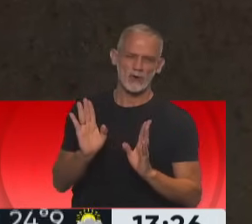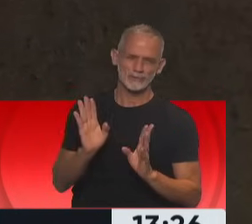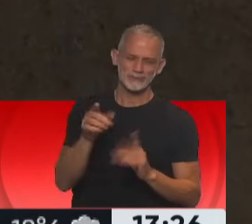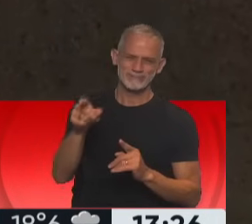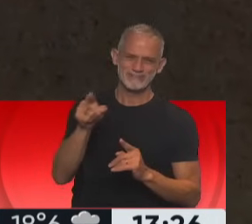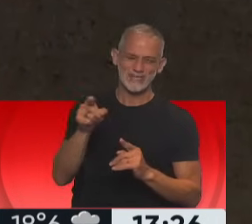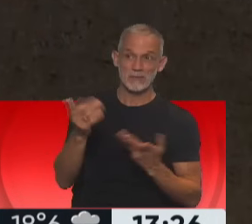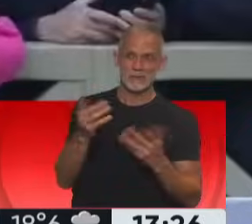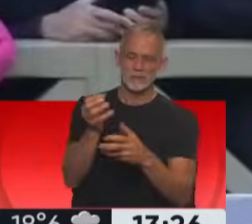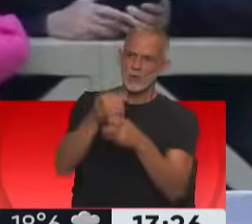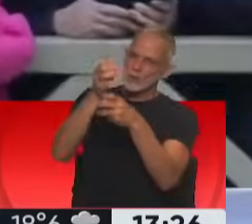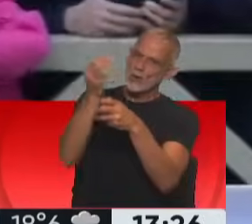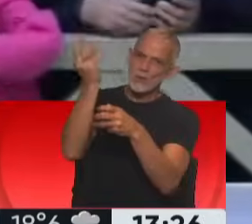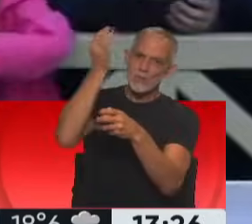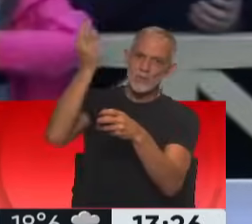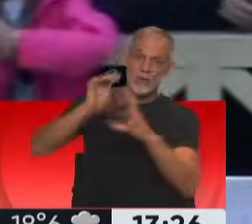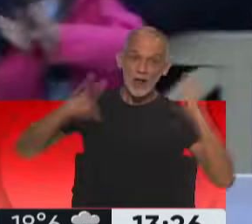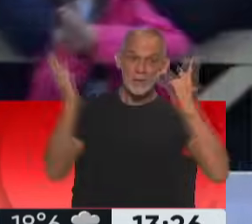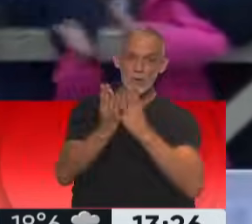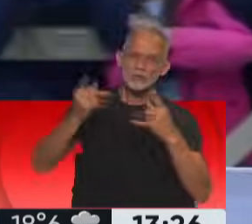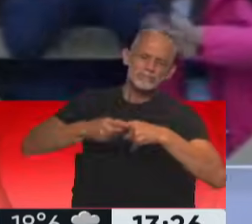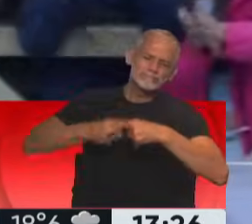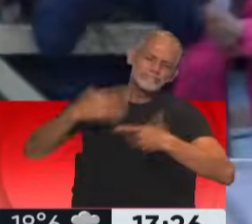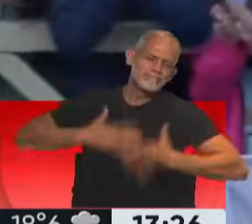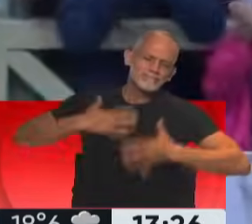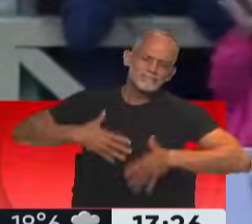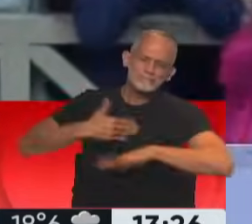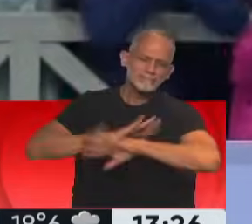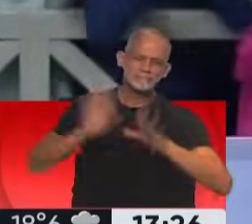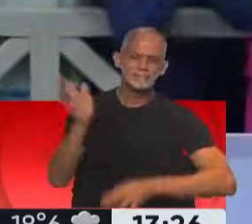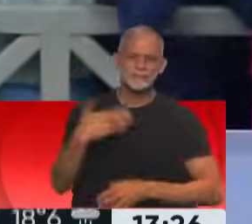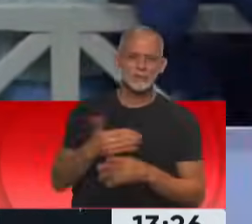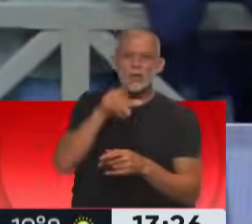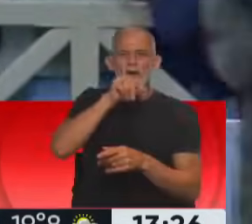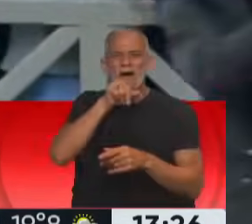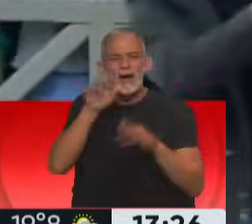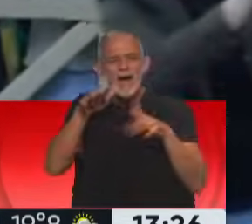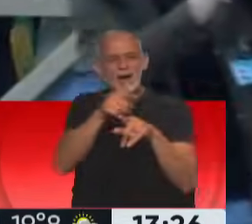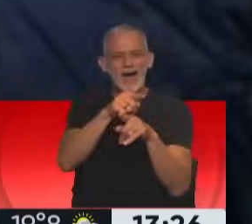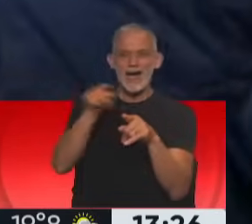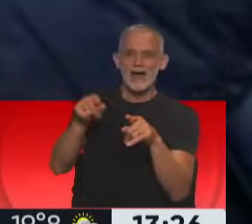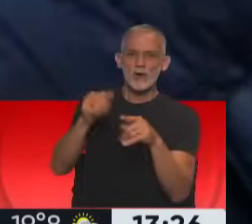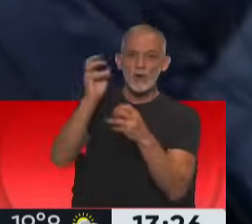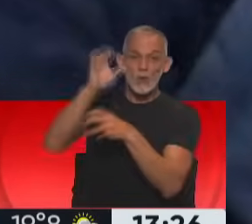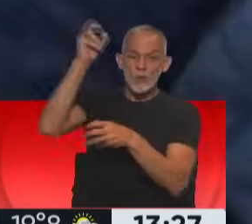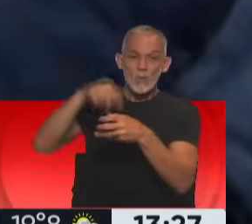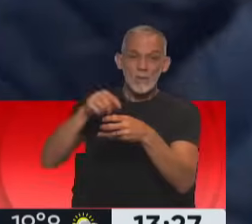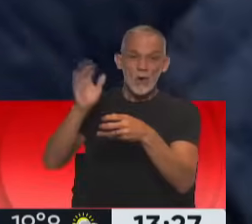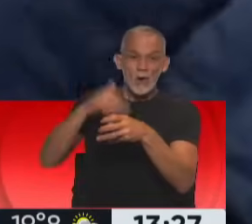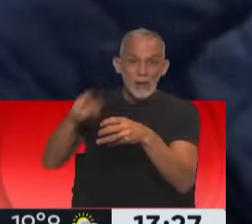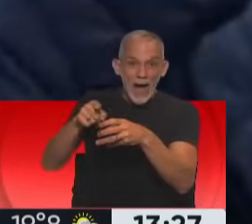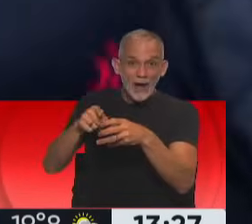principales de lo que fue esta imagen que recorre el mundo. Las gaviotas, el humo blanco y Roma,